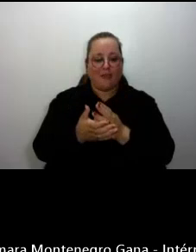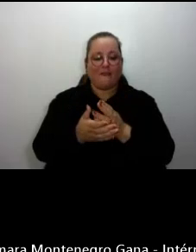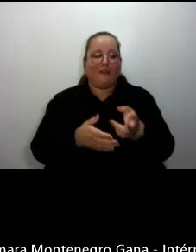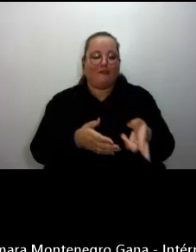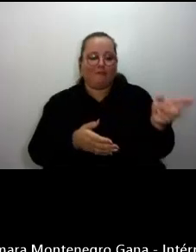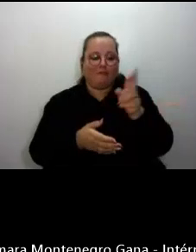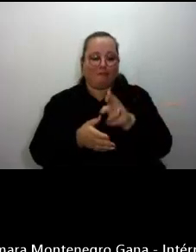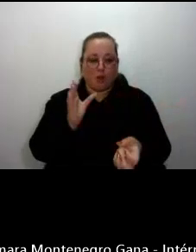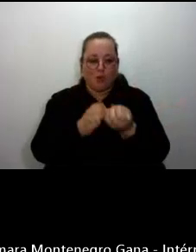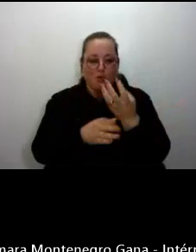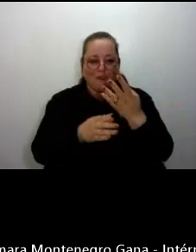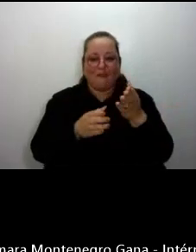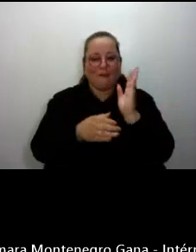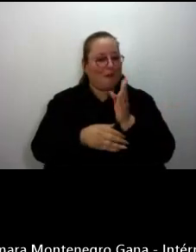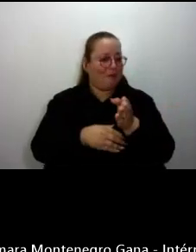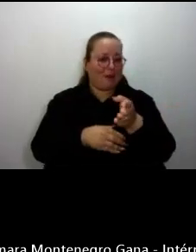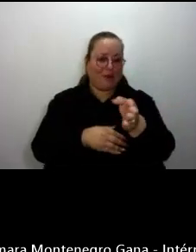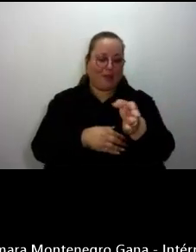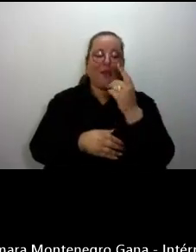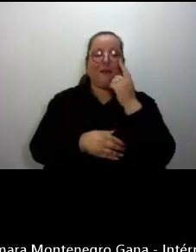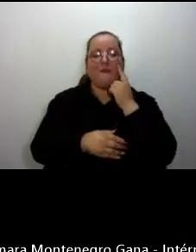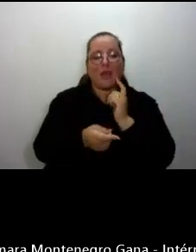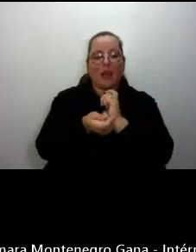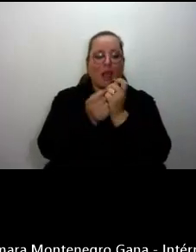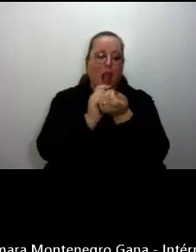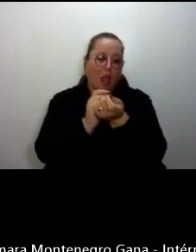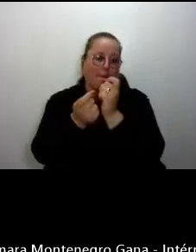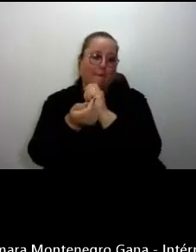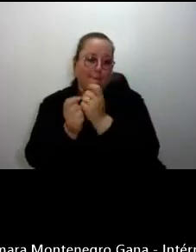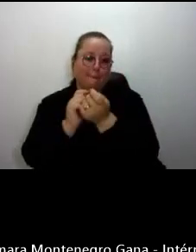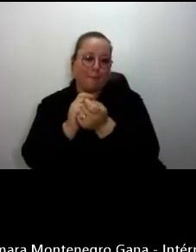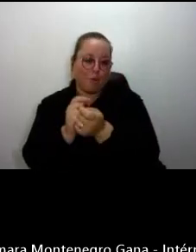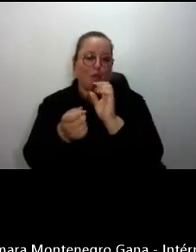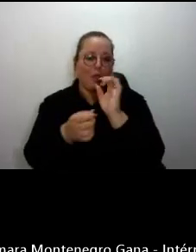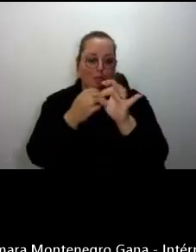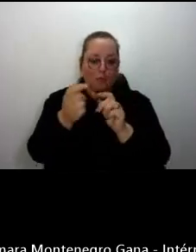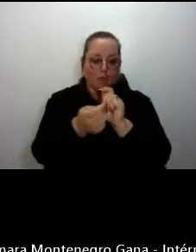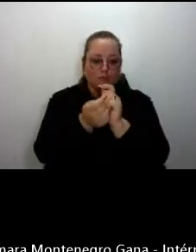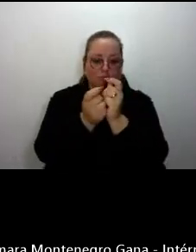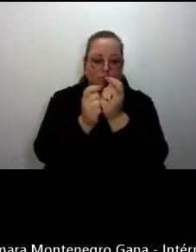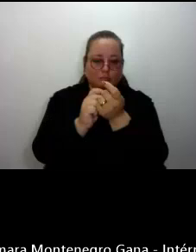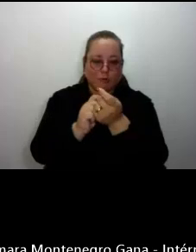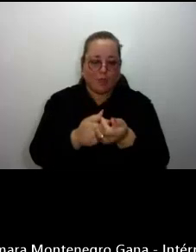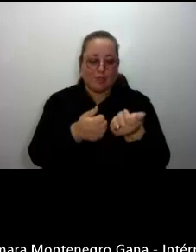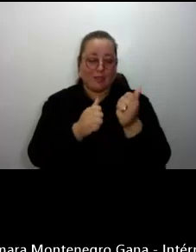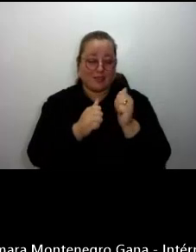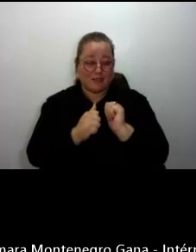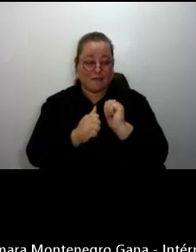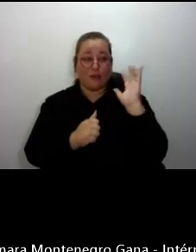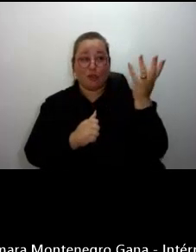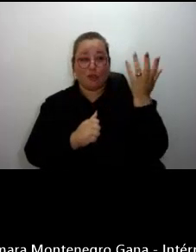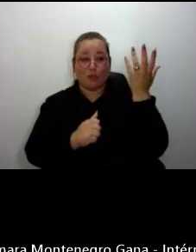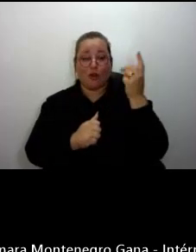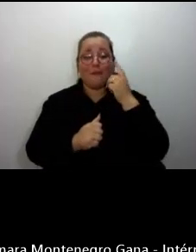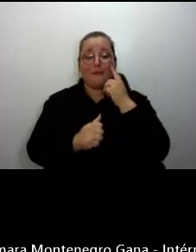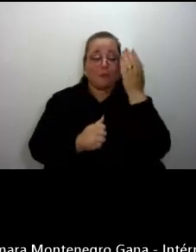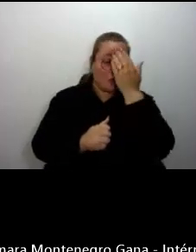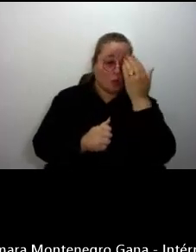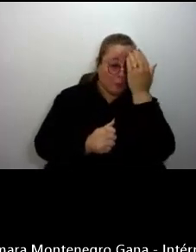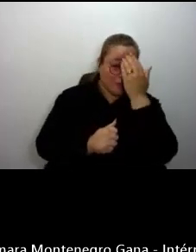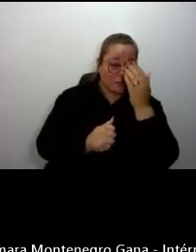permanente, considerando los cambios, ¿verdad?, evolutivos, desafíos del entorno que se puedan presentar, preocupaciones por parte